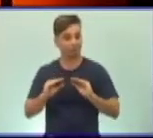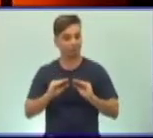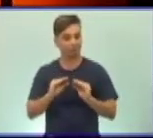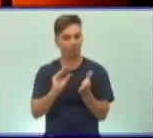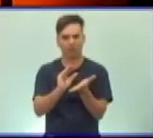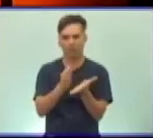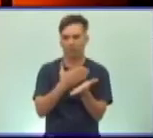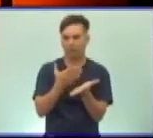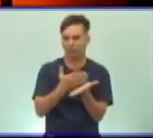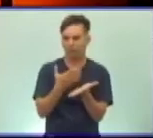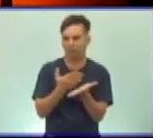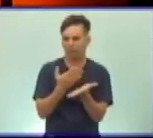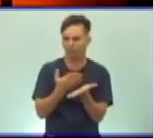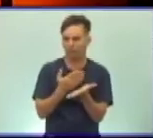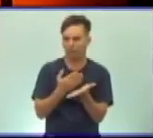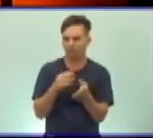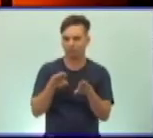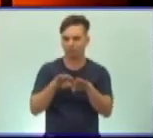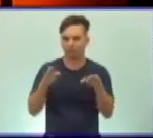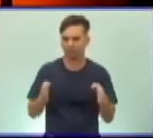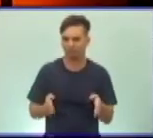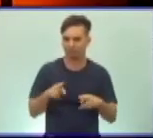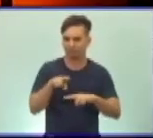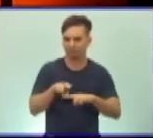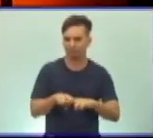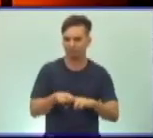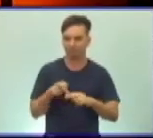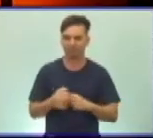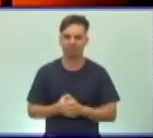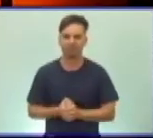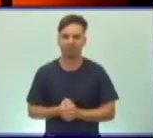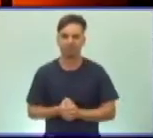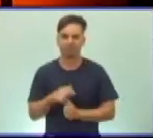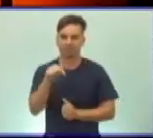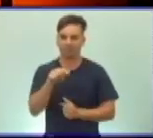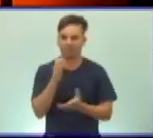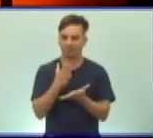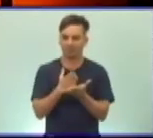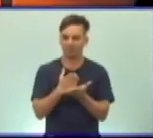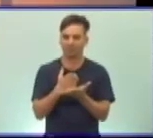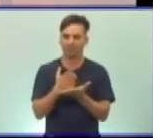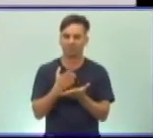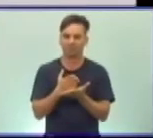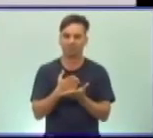de texto. Daremos comienzo hoy a la clase con el tema